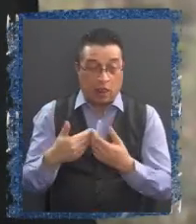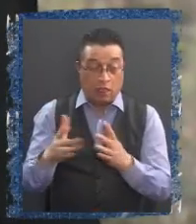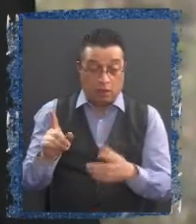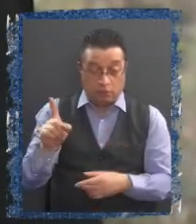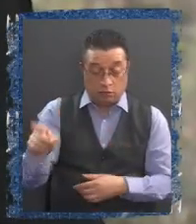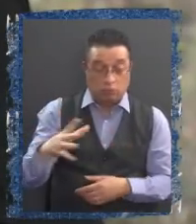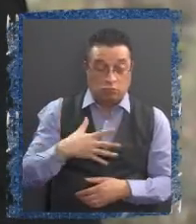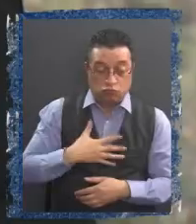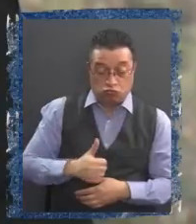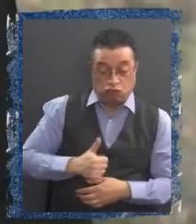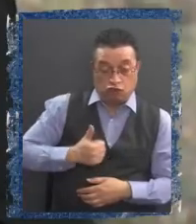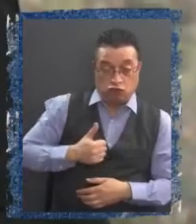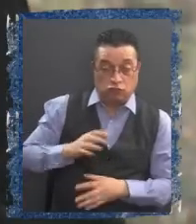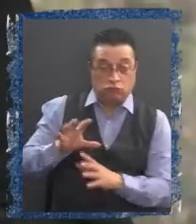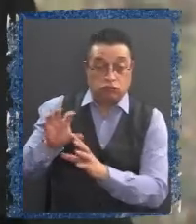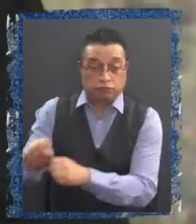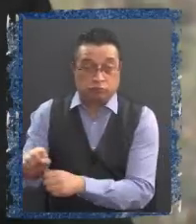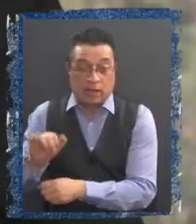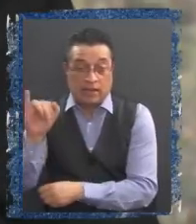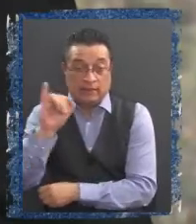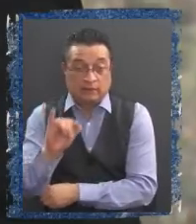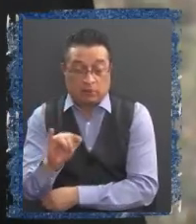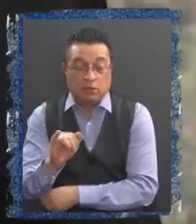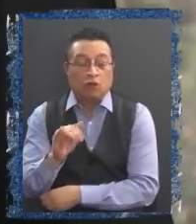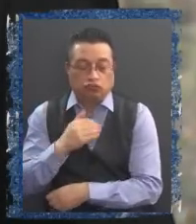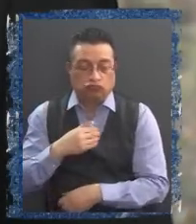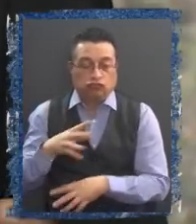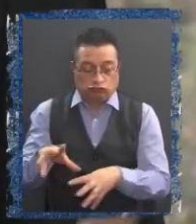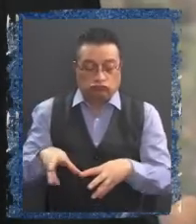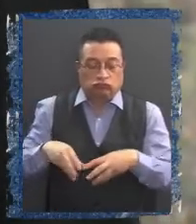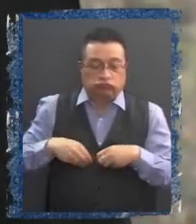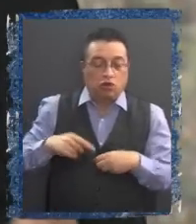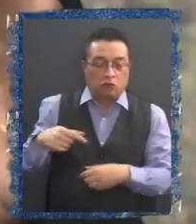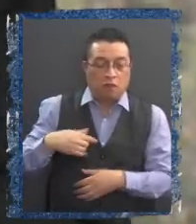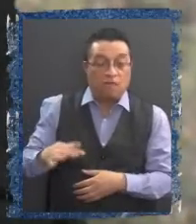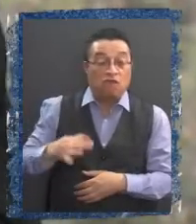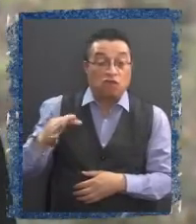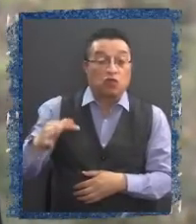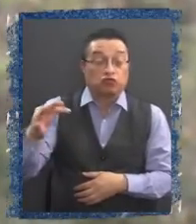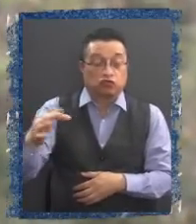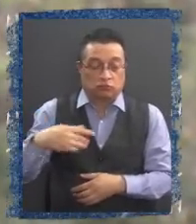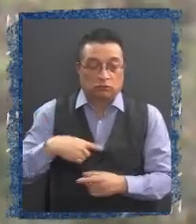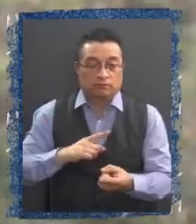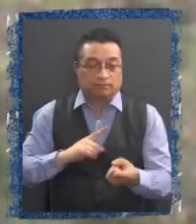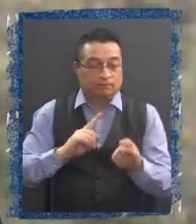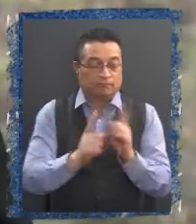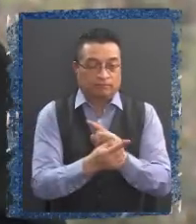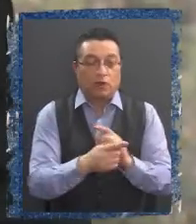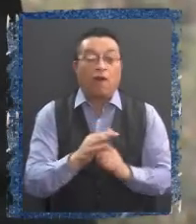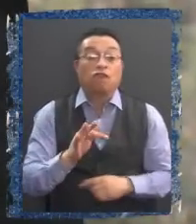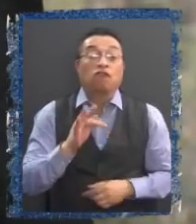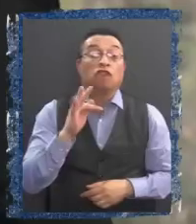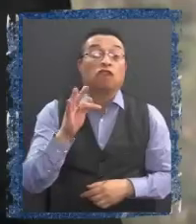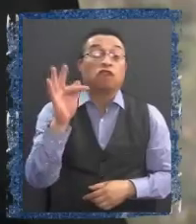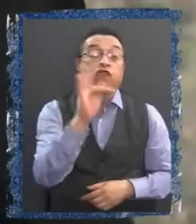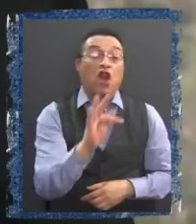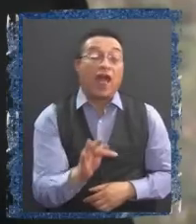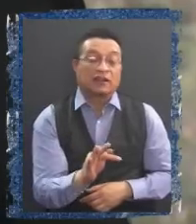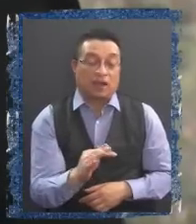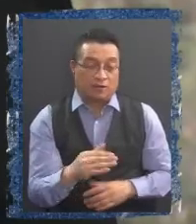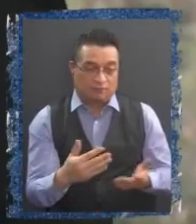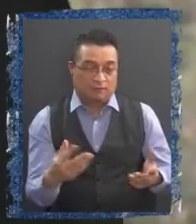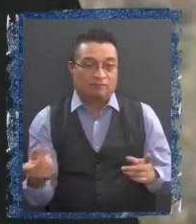ISAPRE, y asumiendo en el futuro que las personas se trasladaron todas al FONASA y